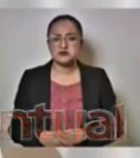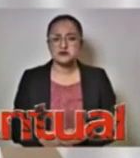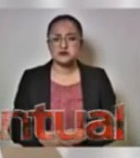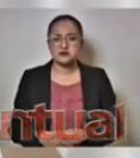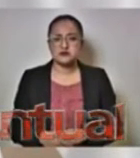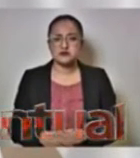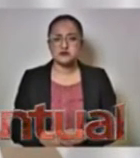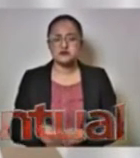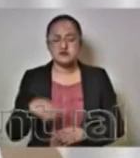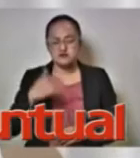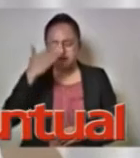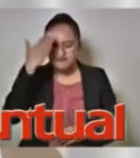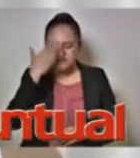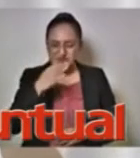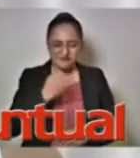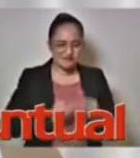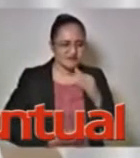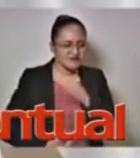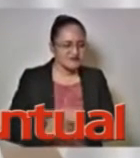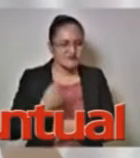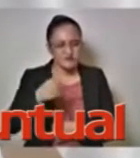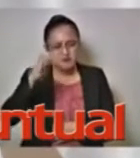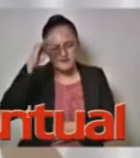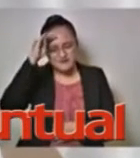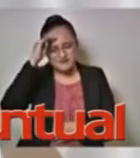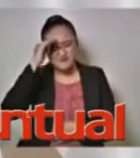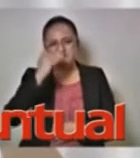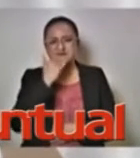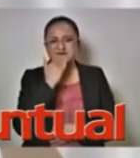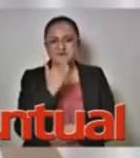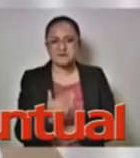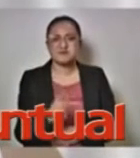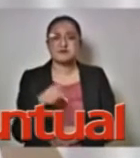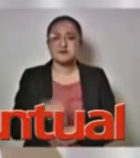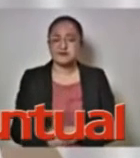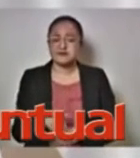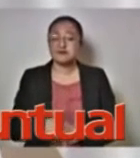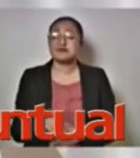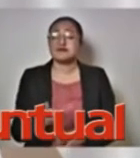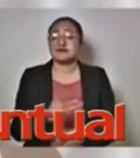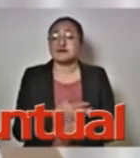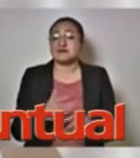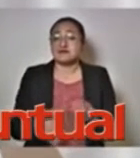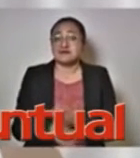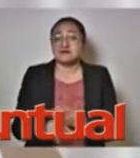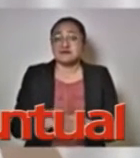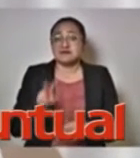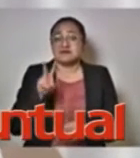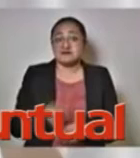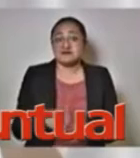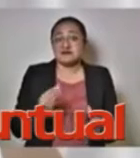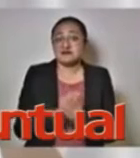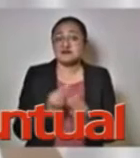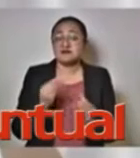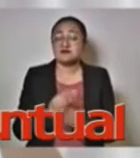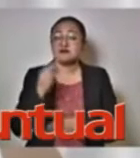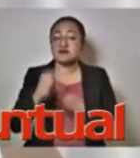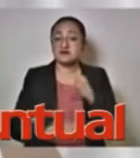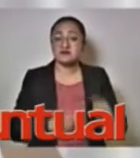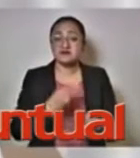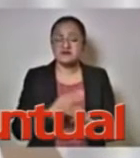tomen conciencia de todo ello es un asunto mundial que estamos enfrentando